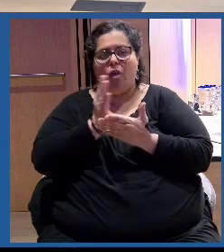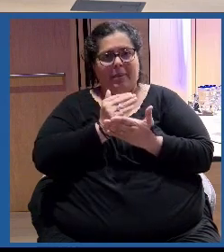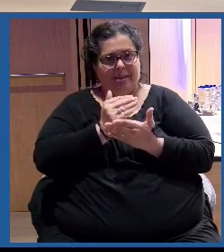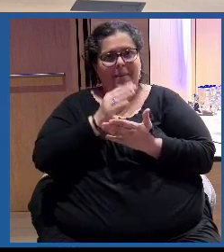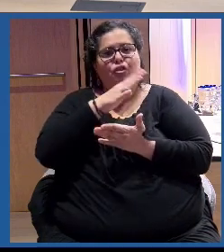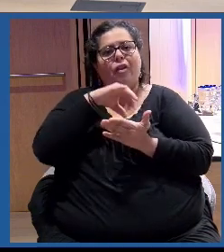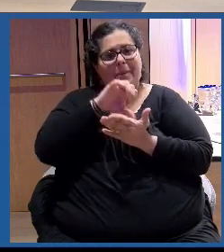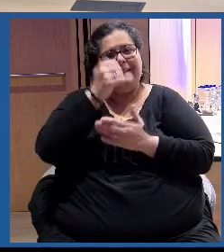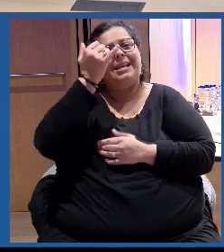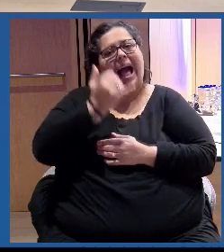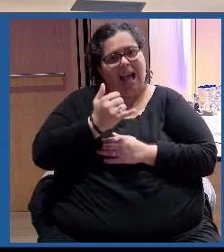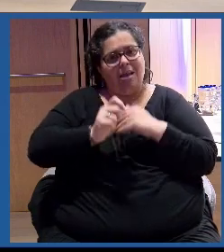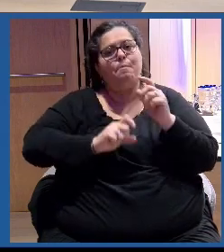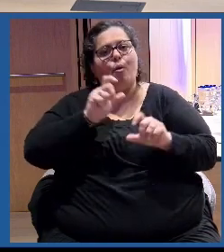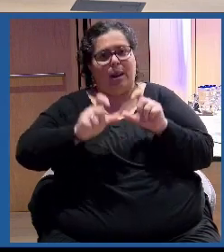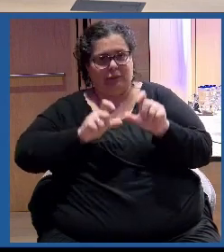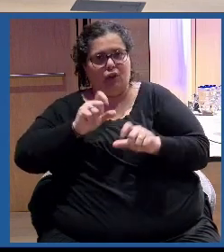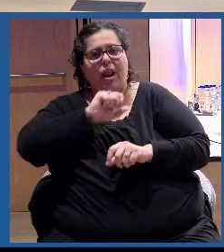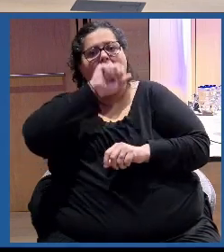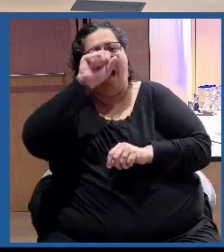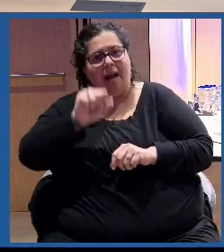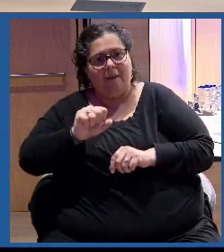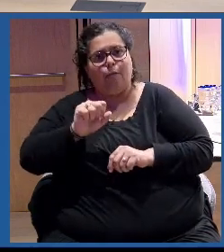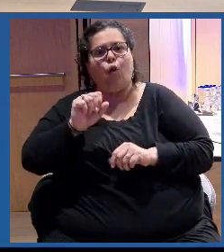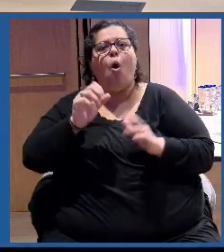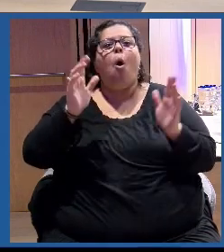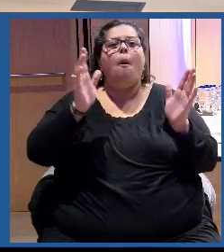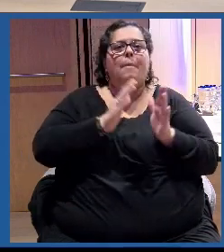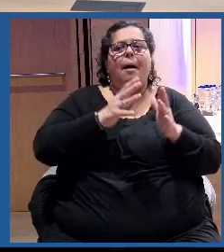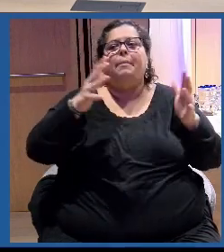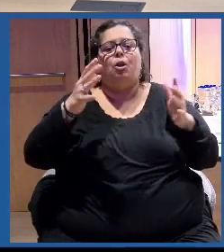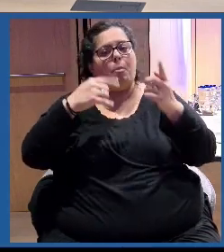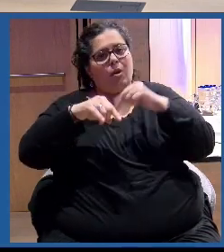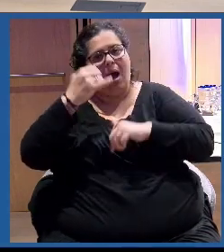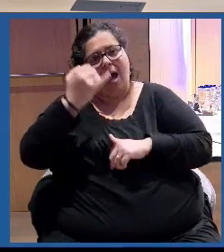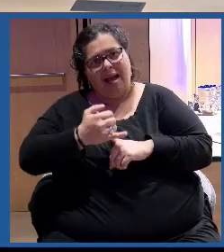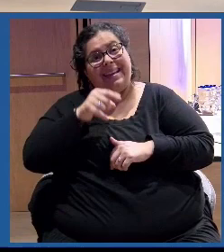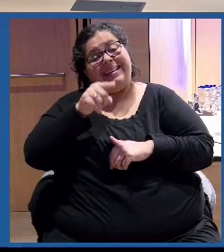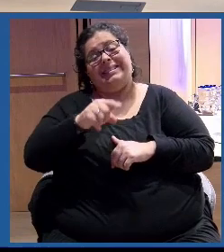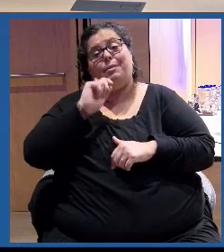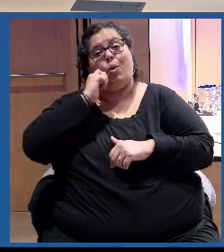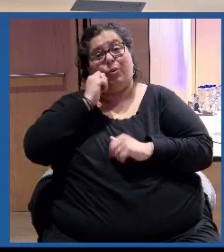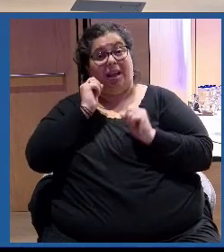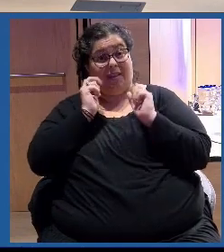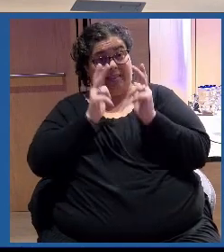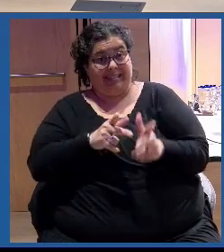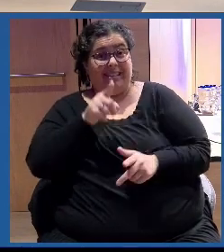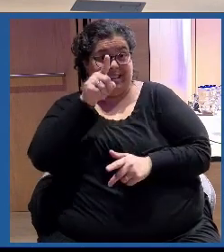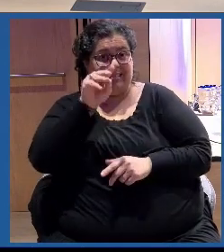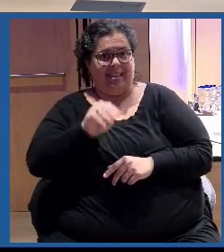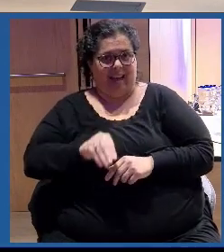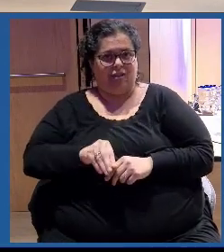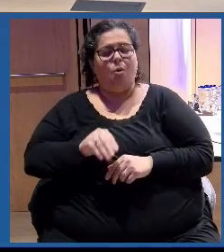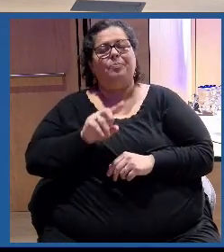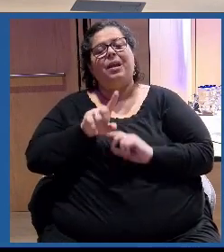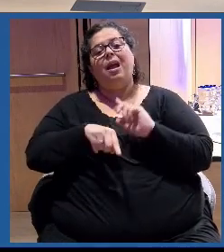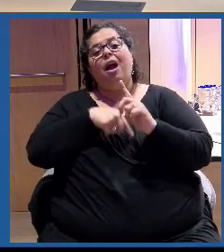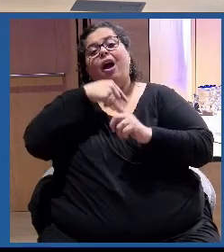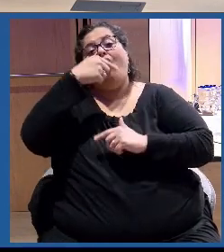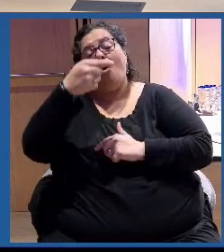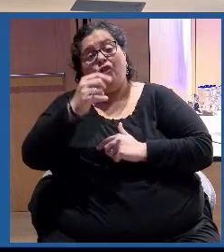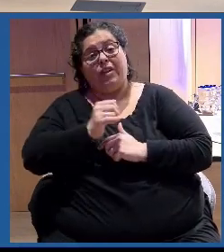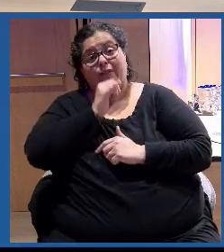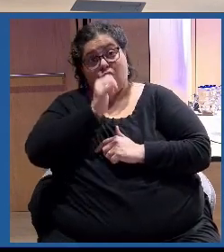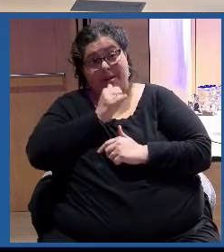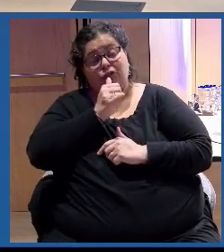población afro. Mayor o menor medida, pero hay población afro. Ese es el primer dato que me gustaba destacar. El segundo, bueno, nosotros tenemos los datos